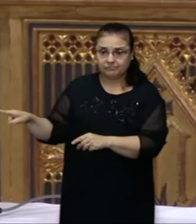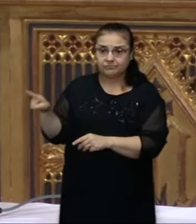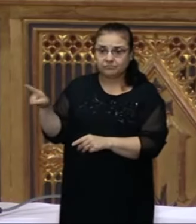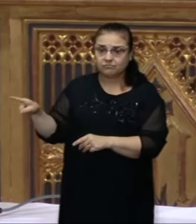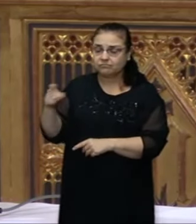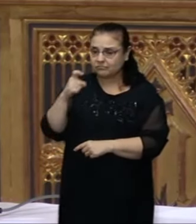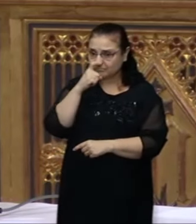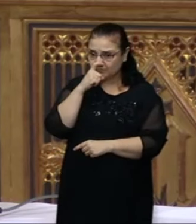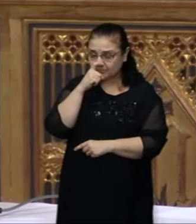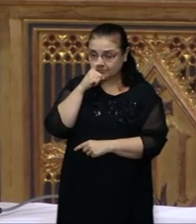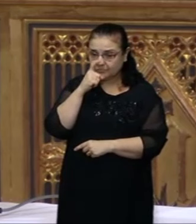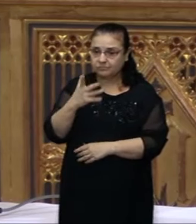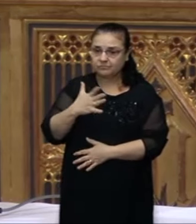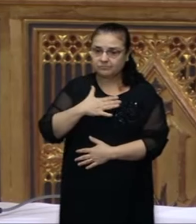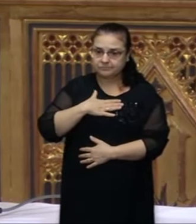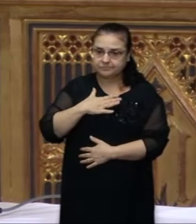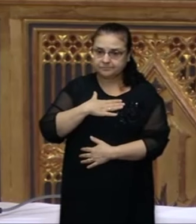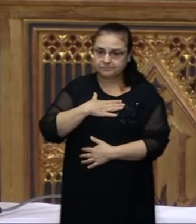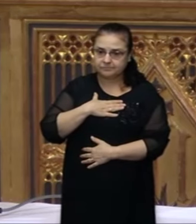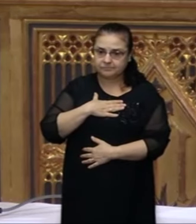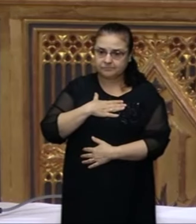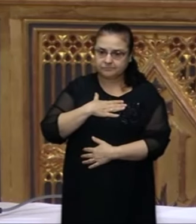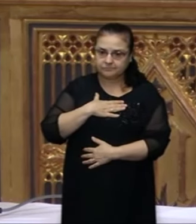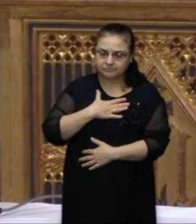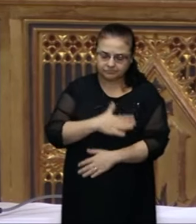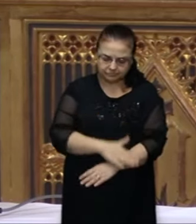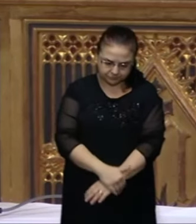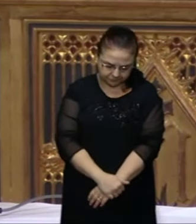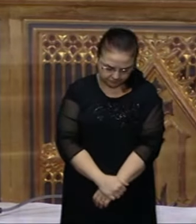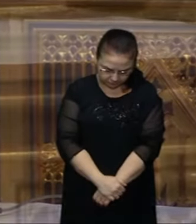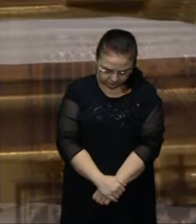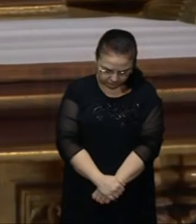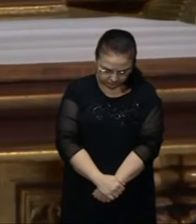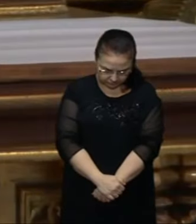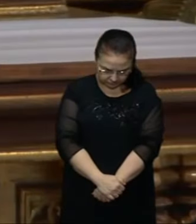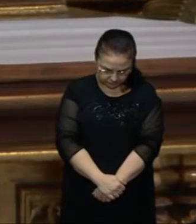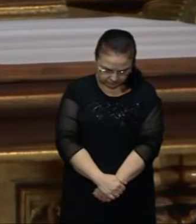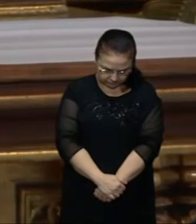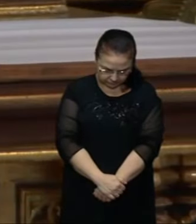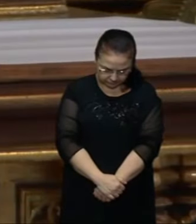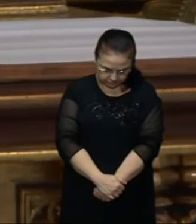Haced esto en conmemoración mía».